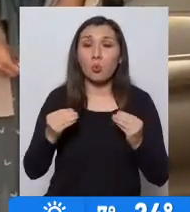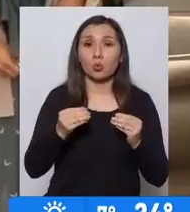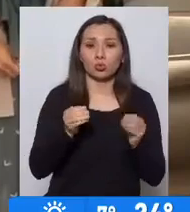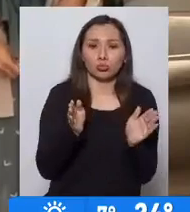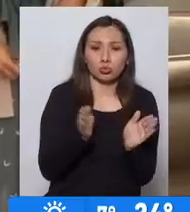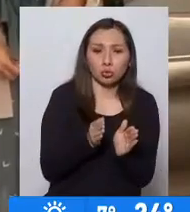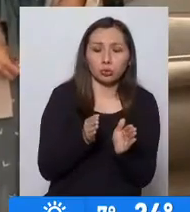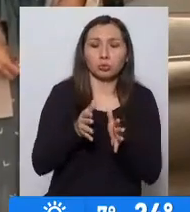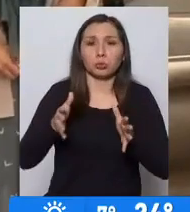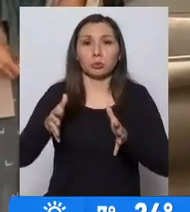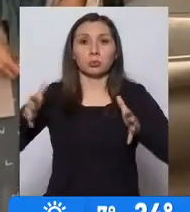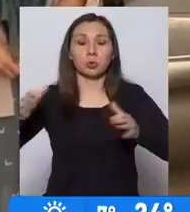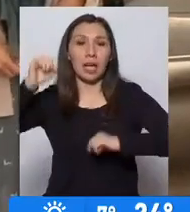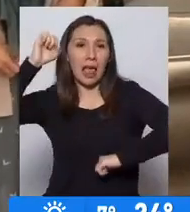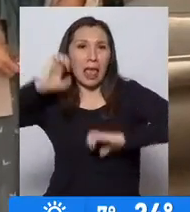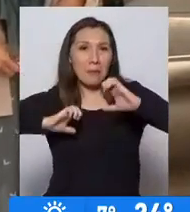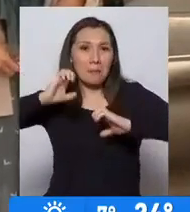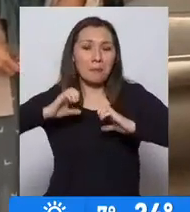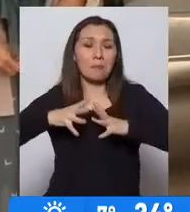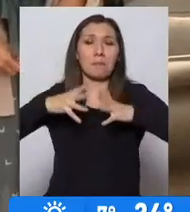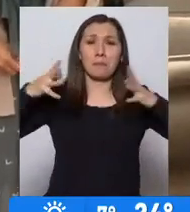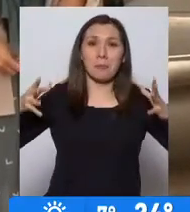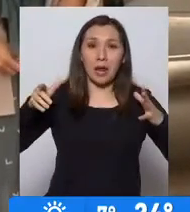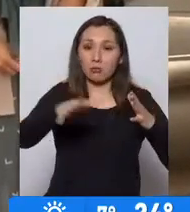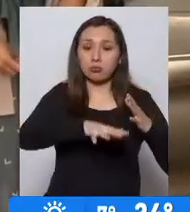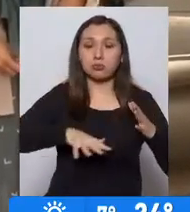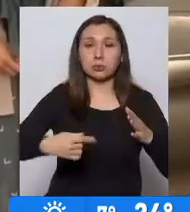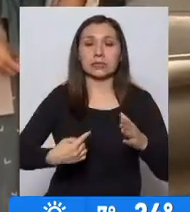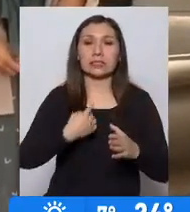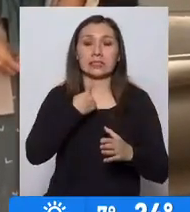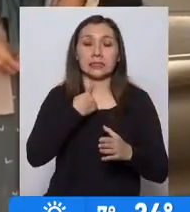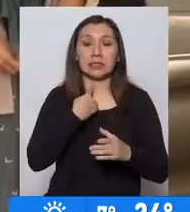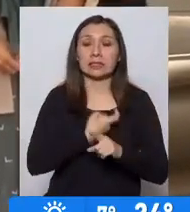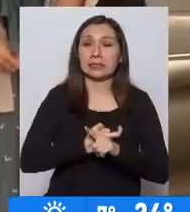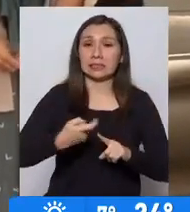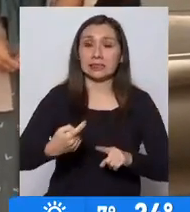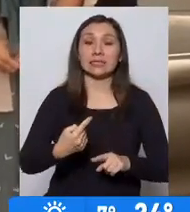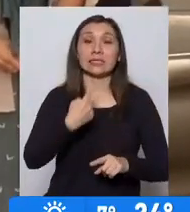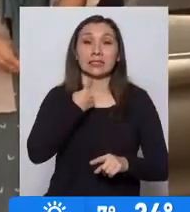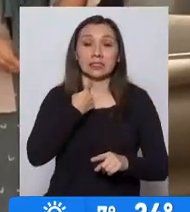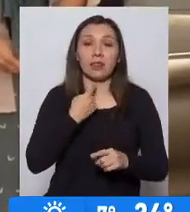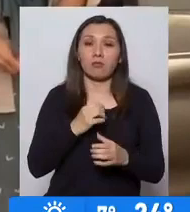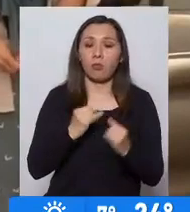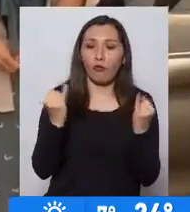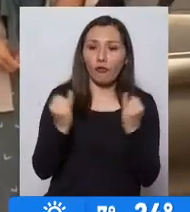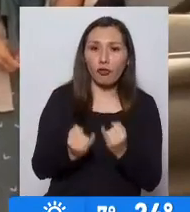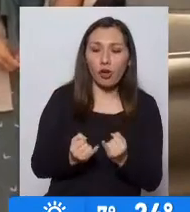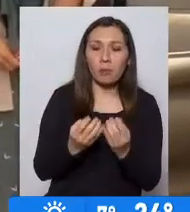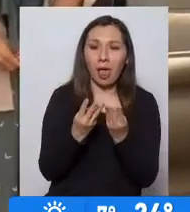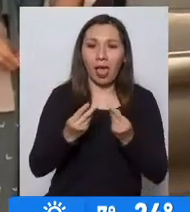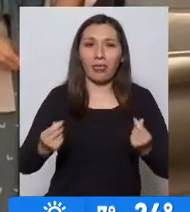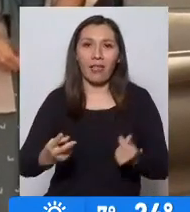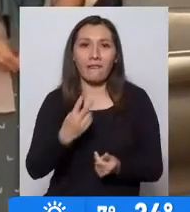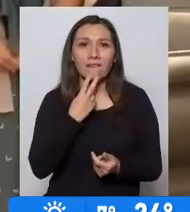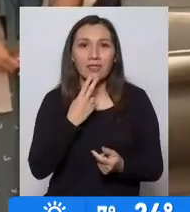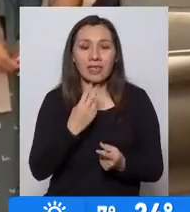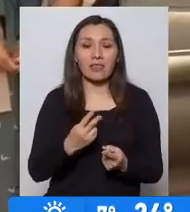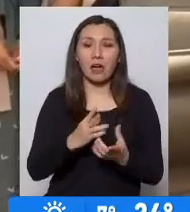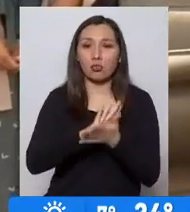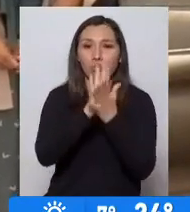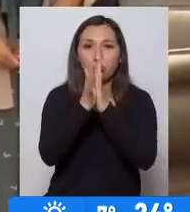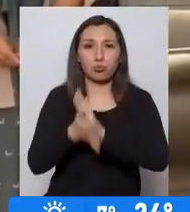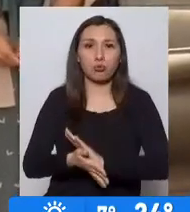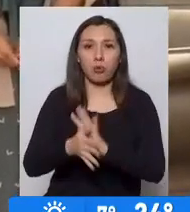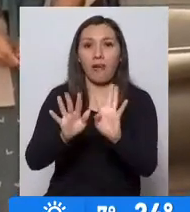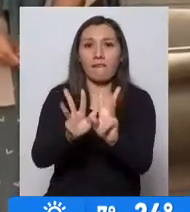micro, pequeñas y medianas y grandes empresas. Amenazan la forma y calidad de vida de